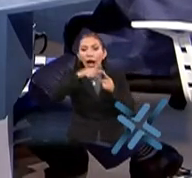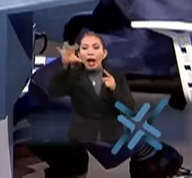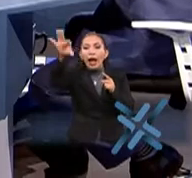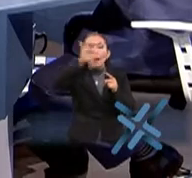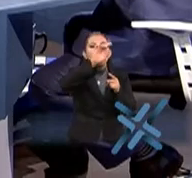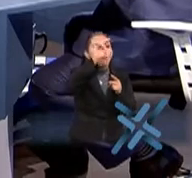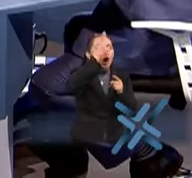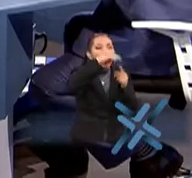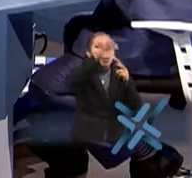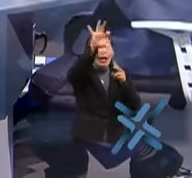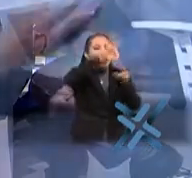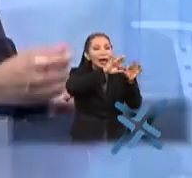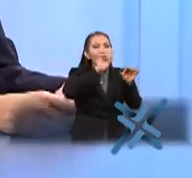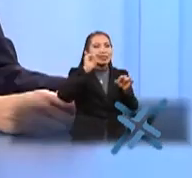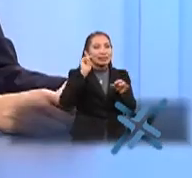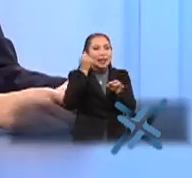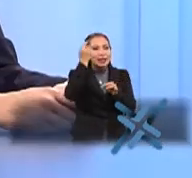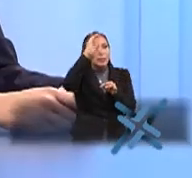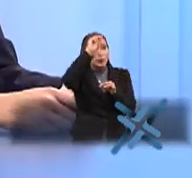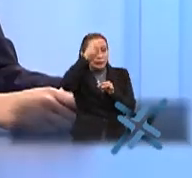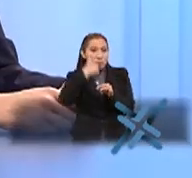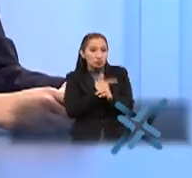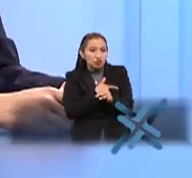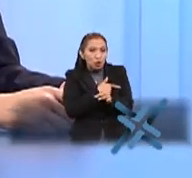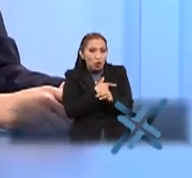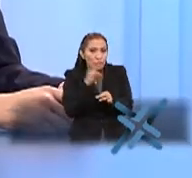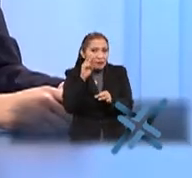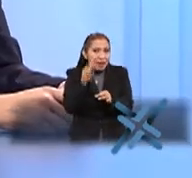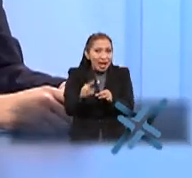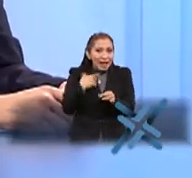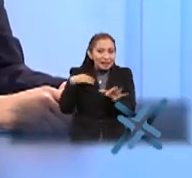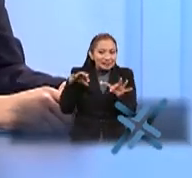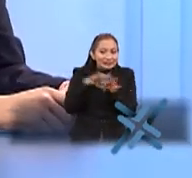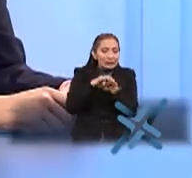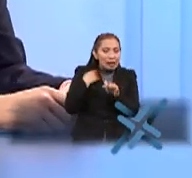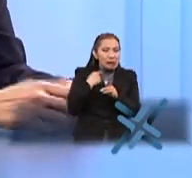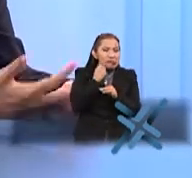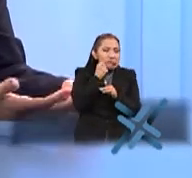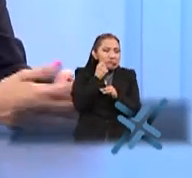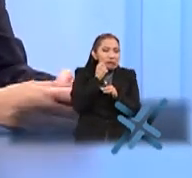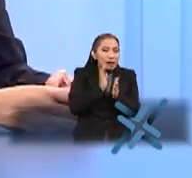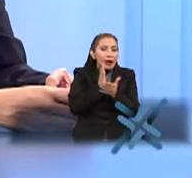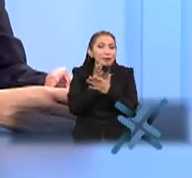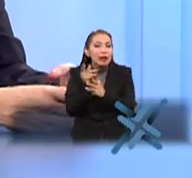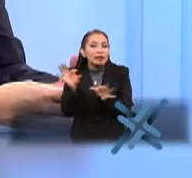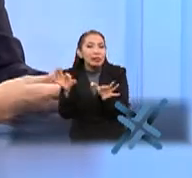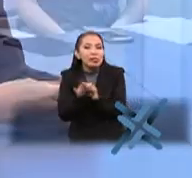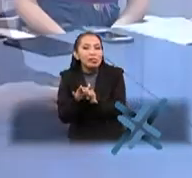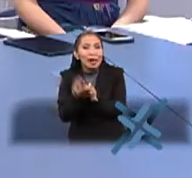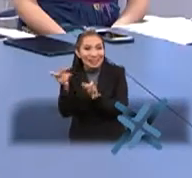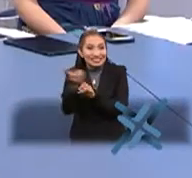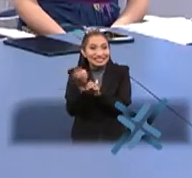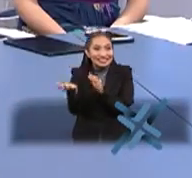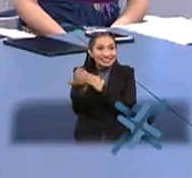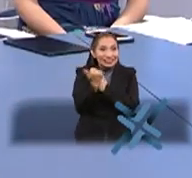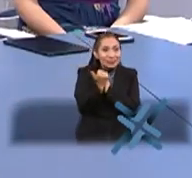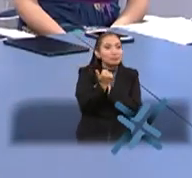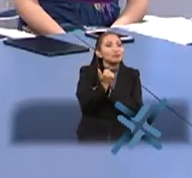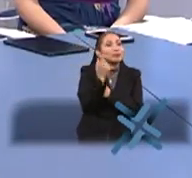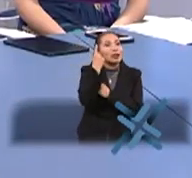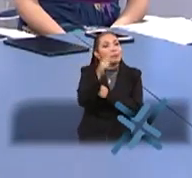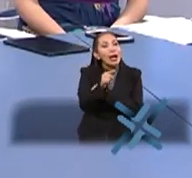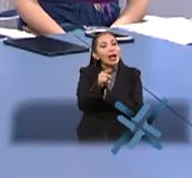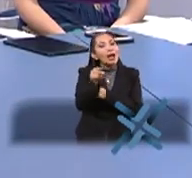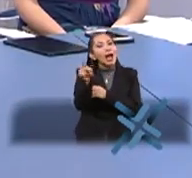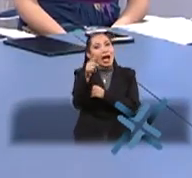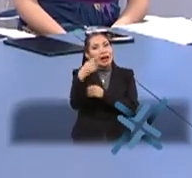al Politécnico, al Tecnológico, que me da mucho gusto que Berenice haya tomado ese riesgo por irse, y obviamente la invitamos también a que en